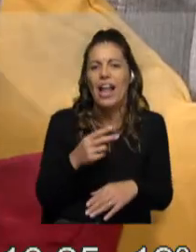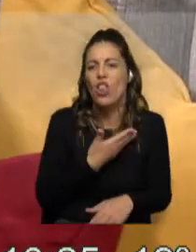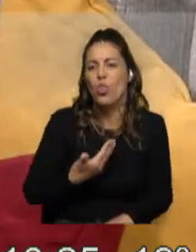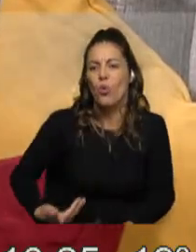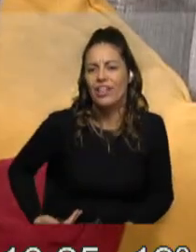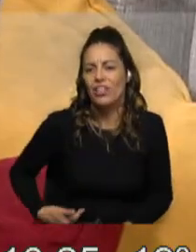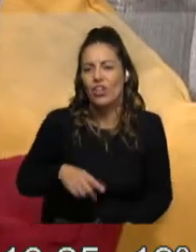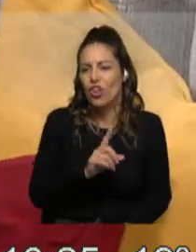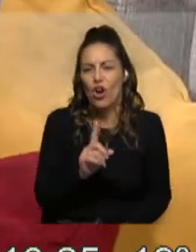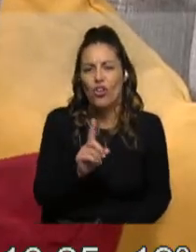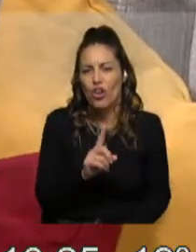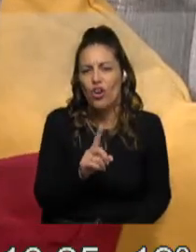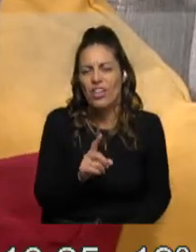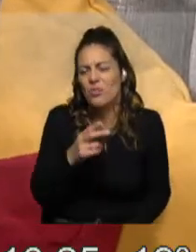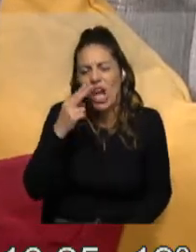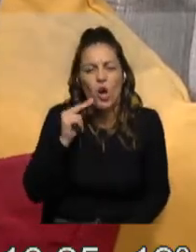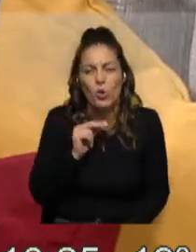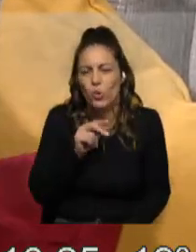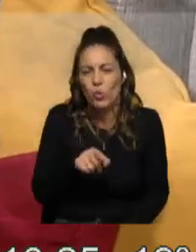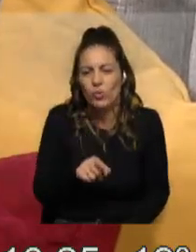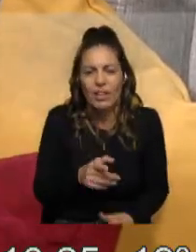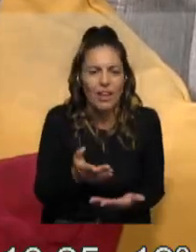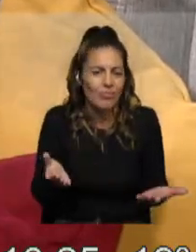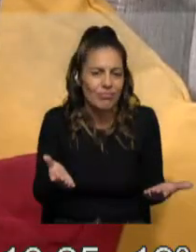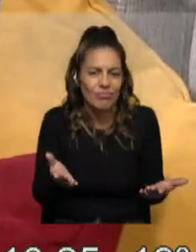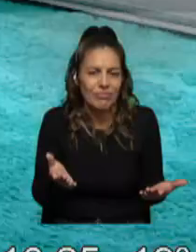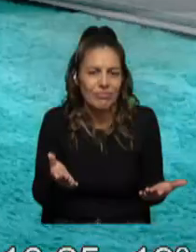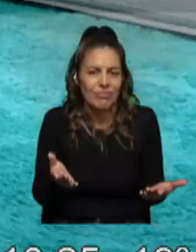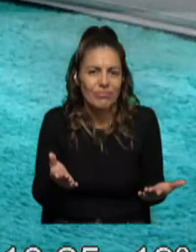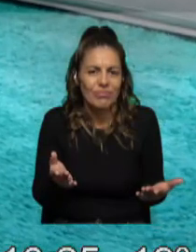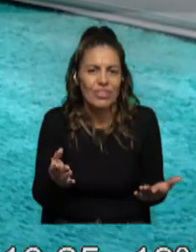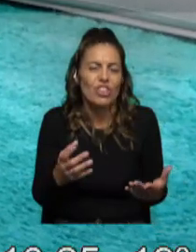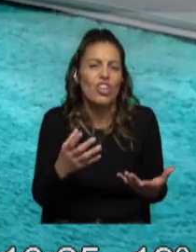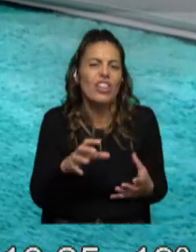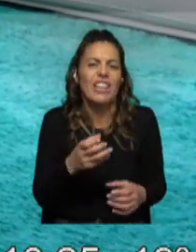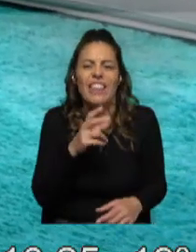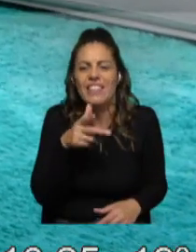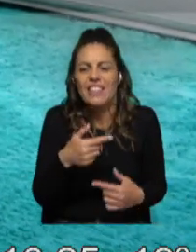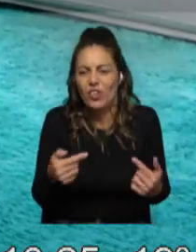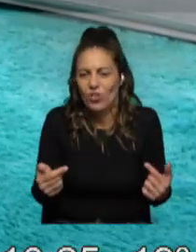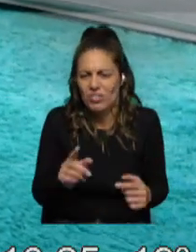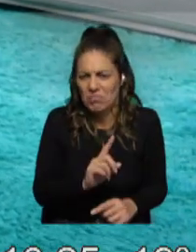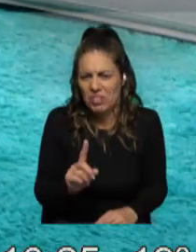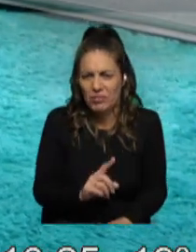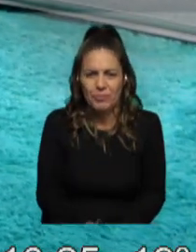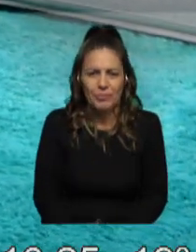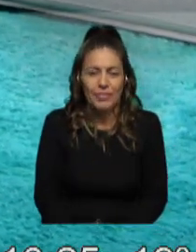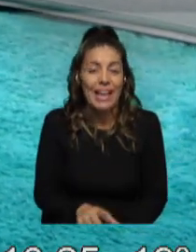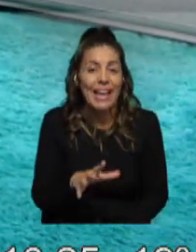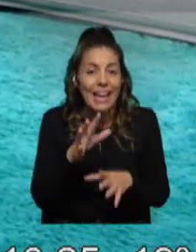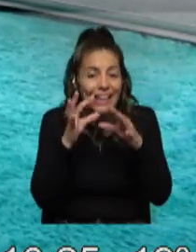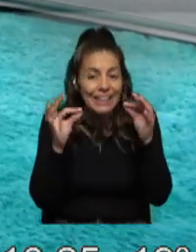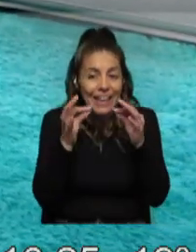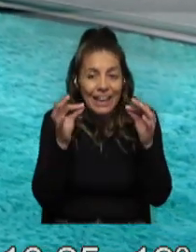esta persona. Sino es una conducta que en realidad no nos quiere decir muchas cosas. Esta gatita se